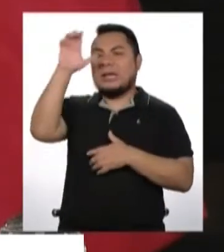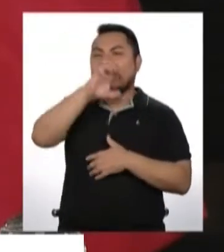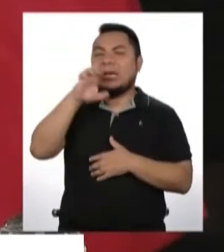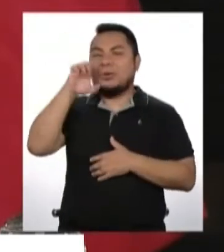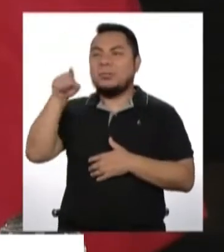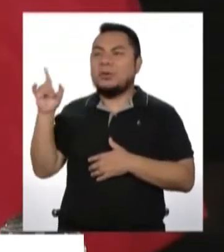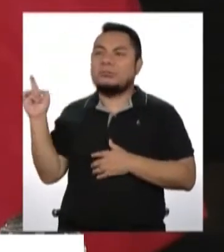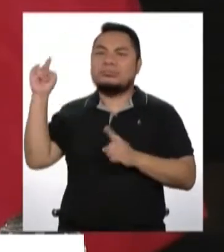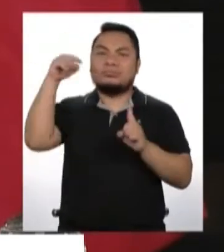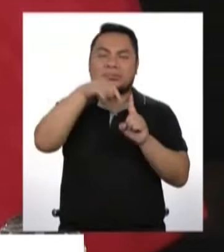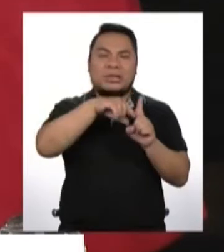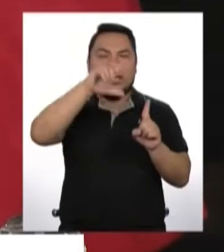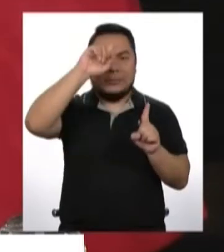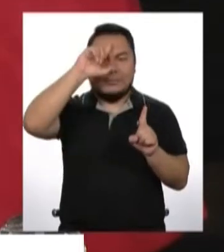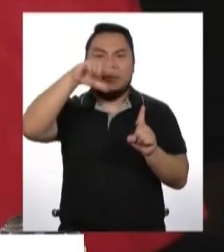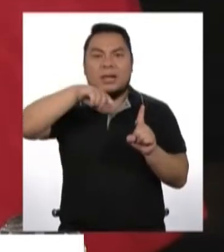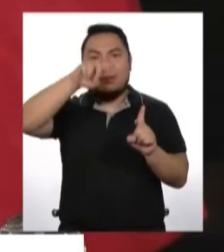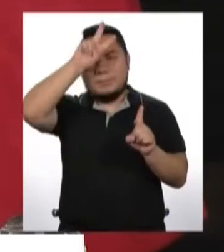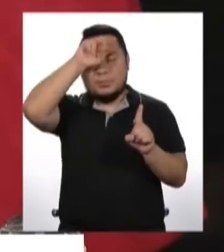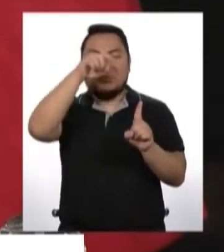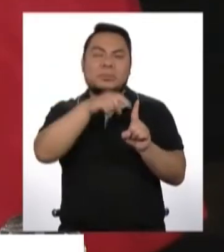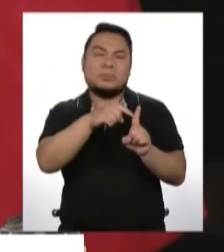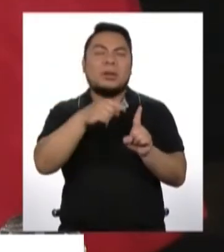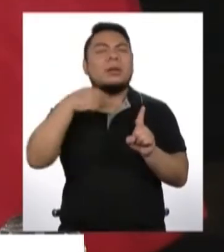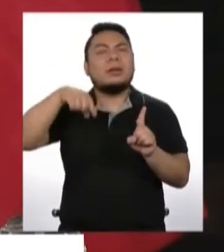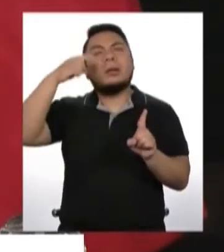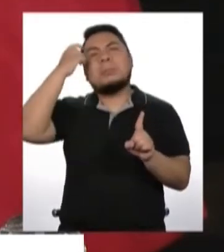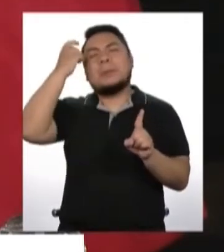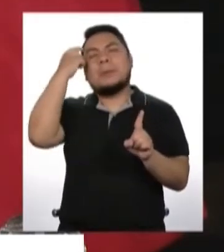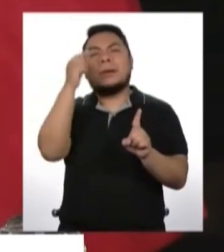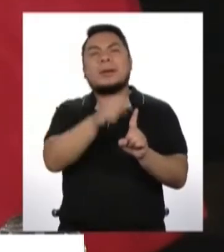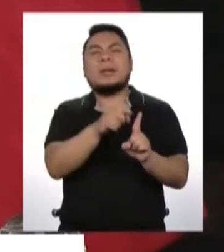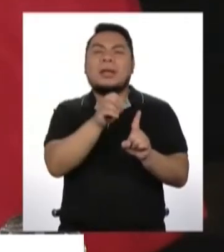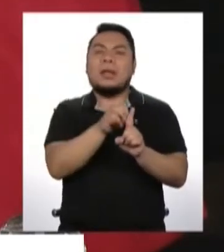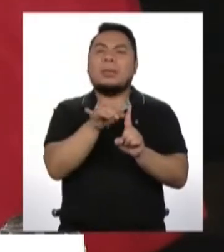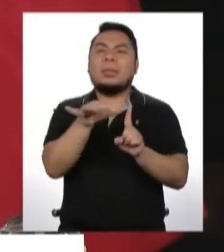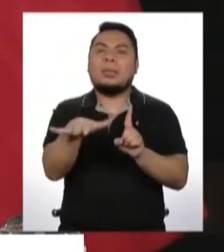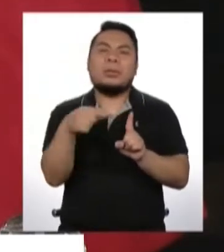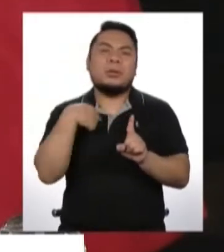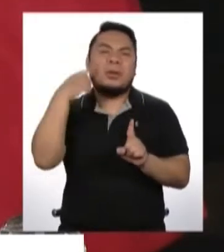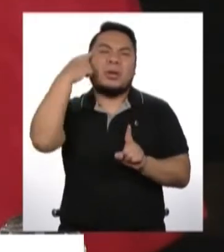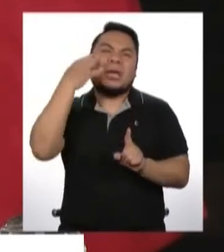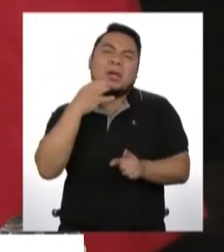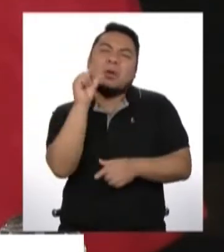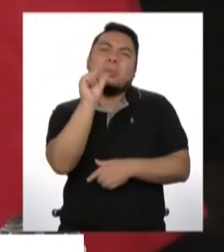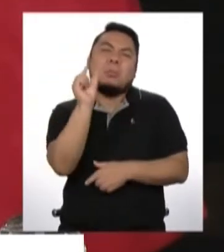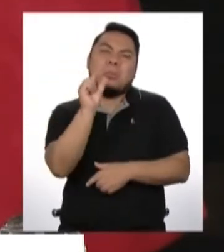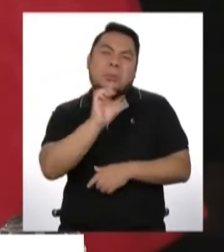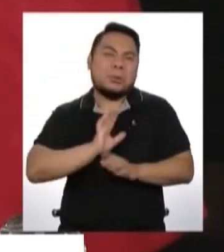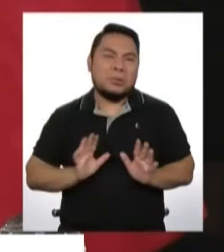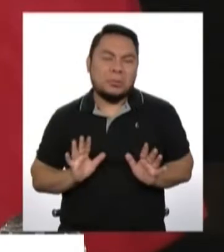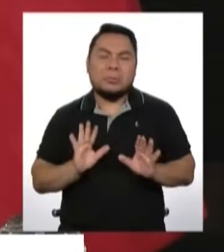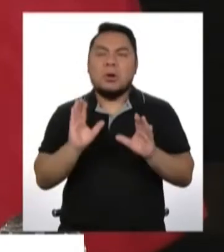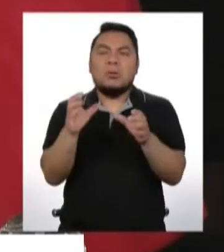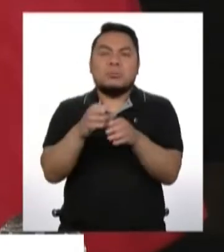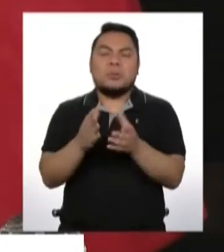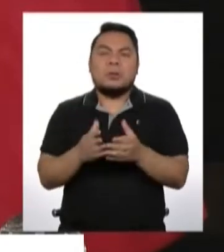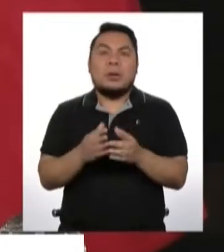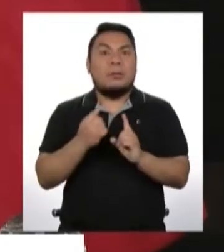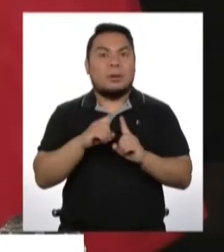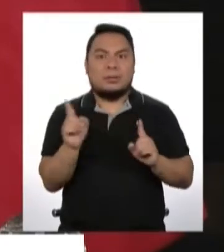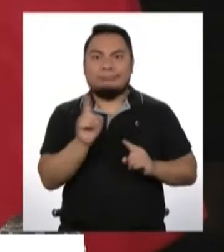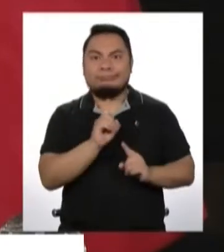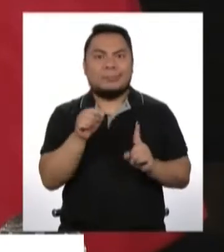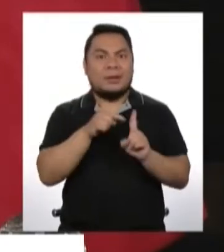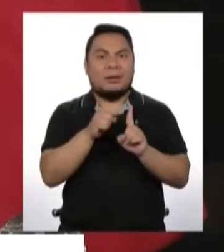se pensaba también que la posibilidad de contagio al interior era mínima. Y comenzó a